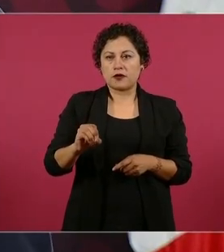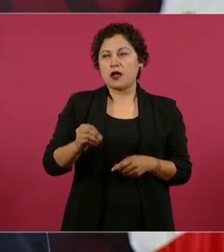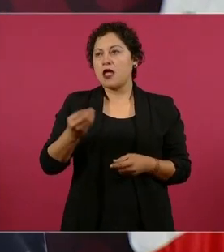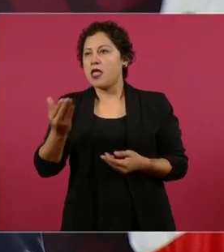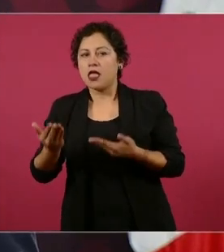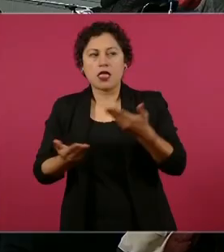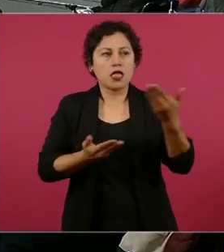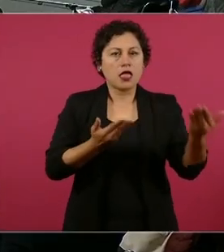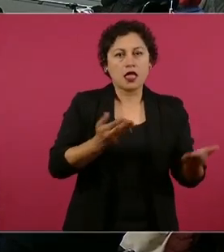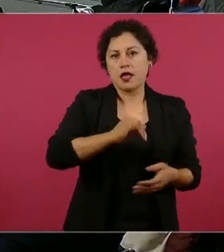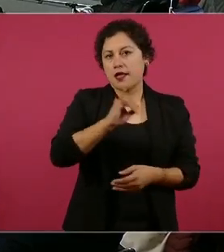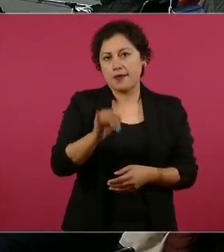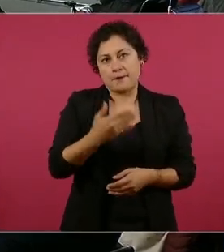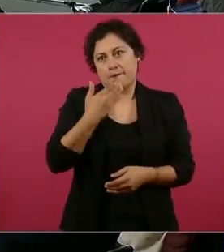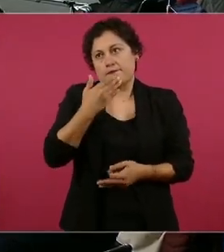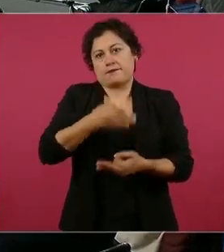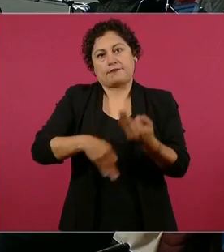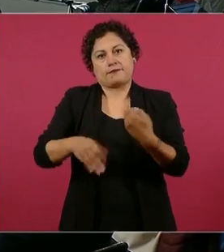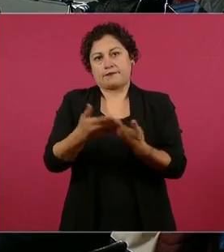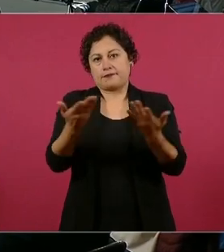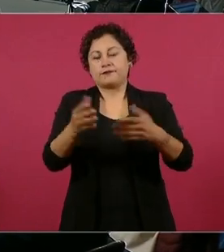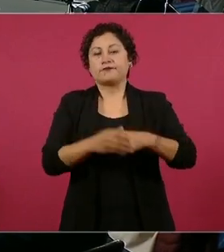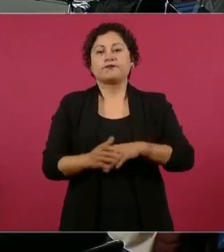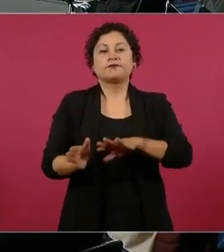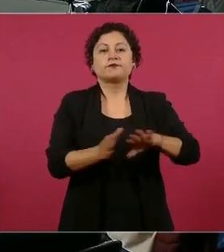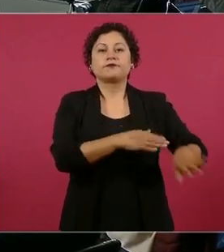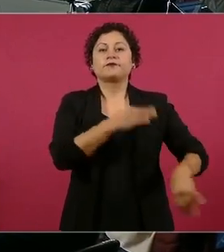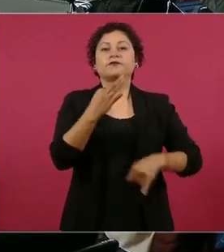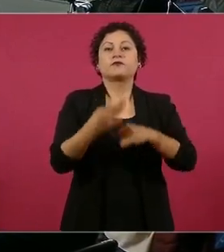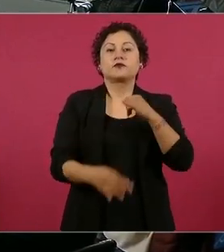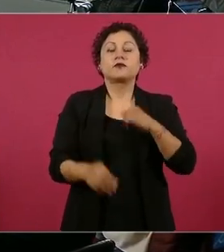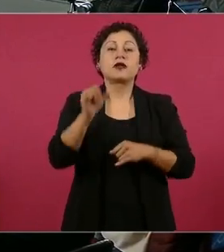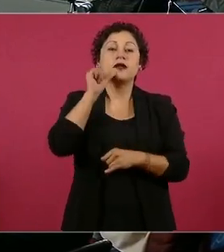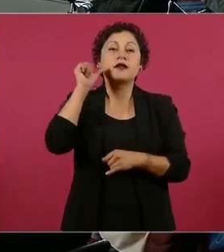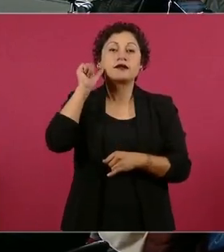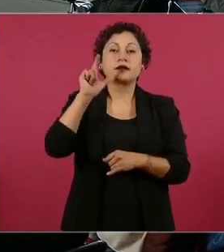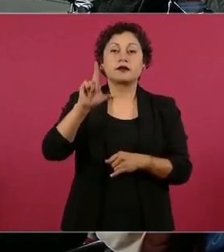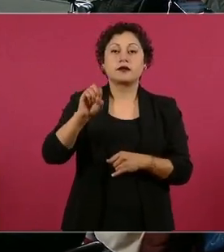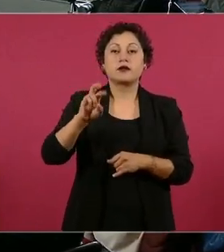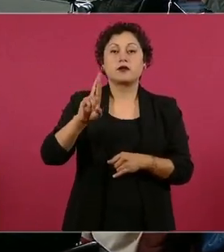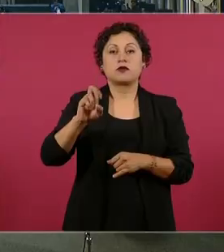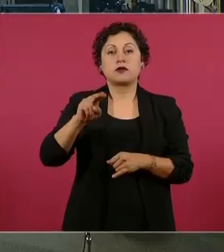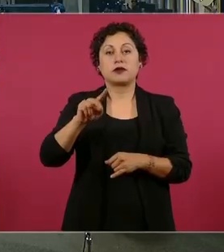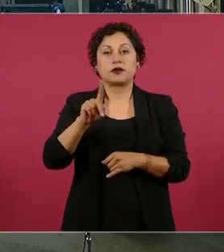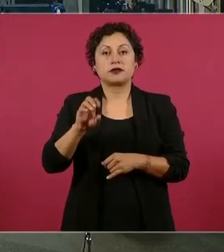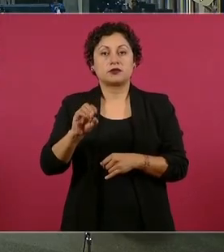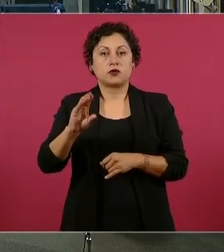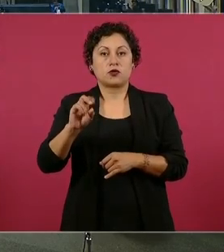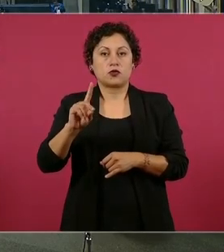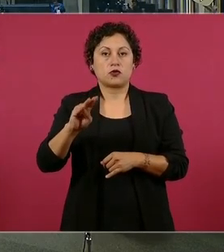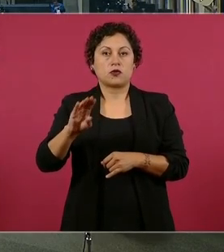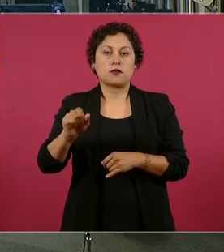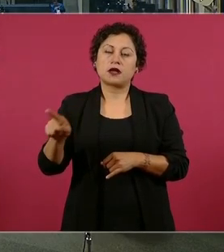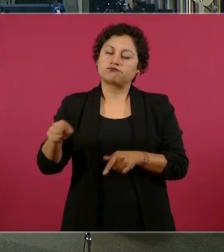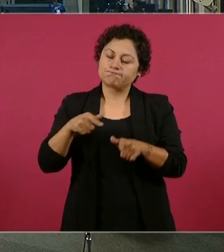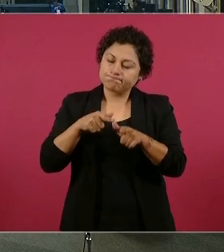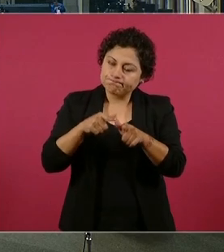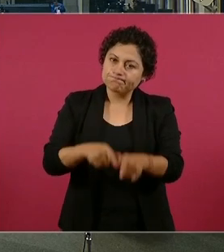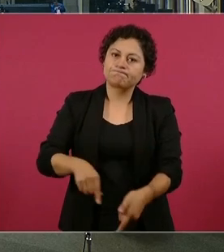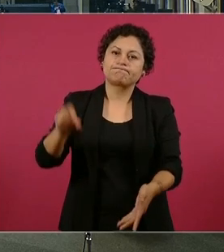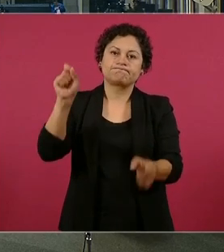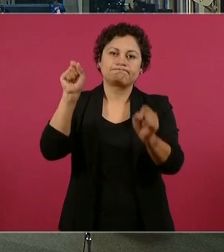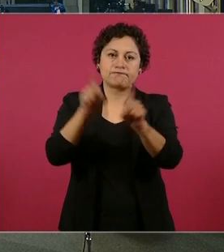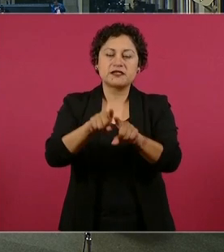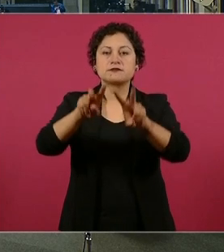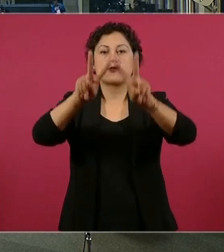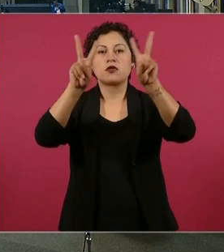Okay. Finalmente, presidente, ayer Lorenzo Córdoba sigue con esta polémica de la sobrerrepresentación. Le